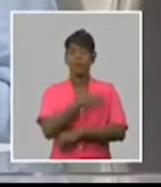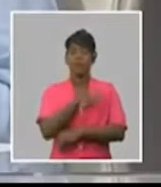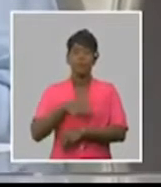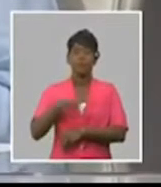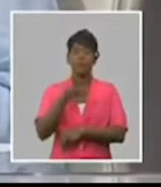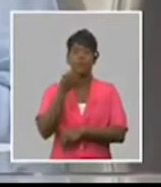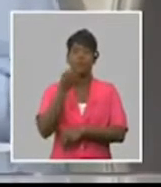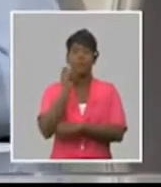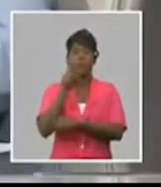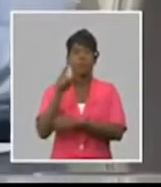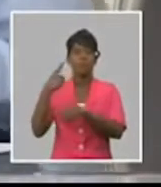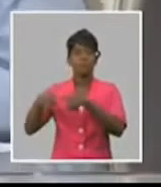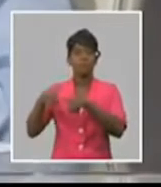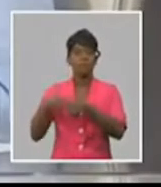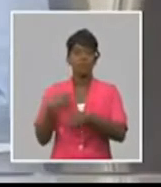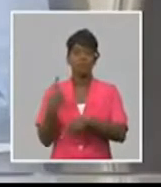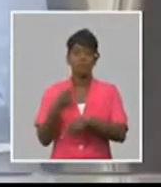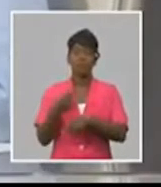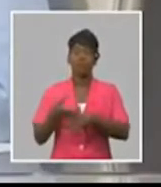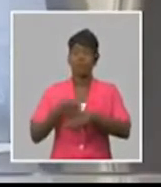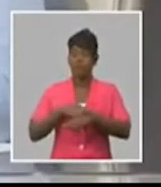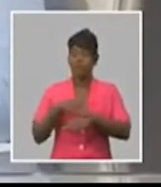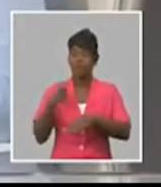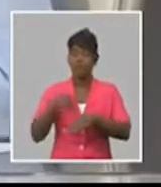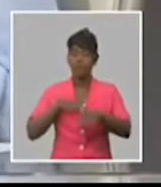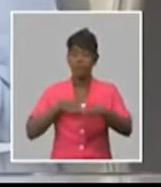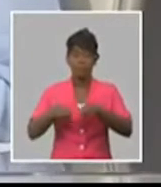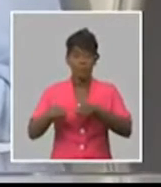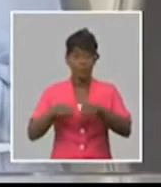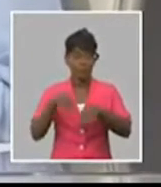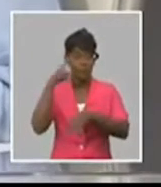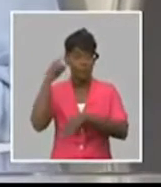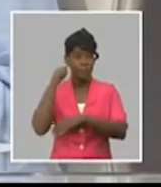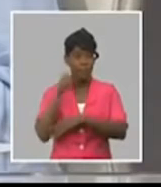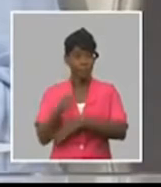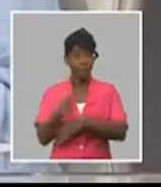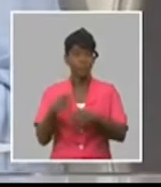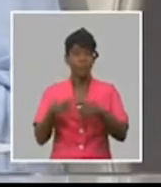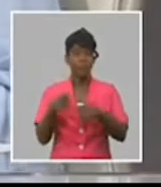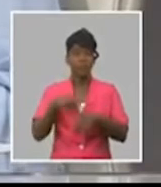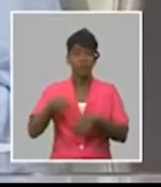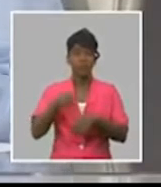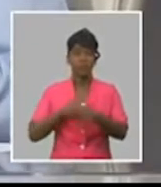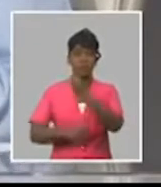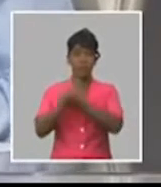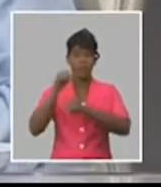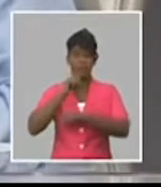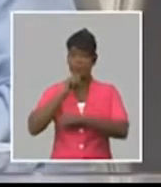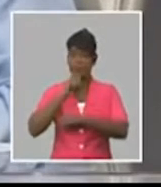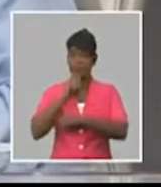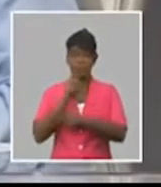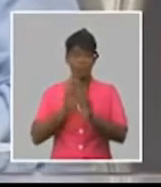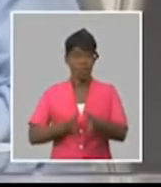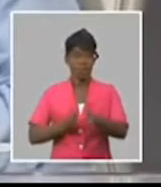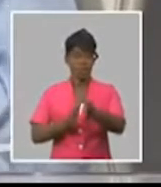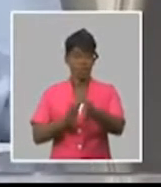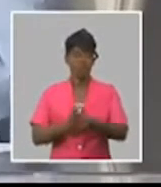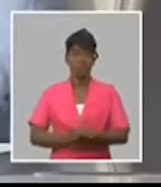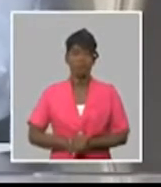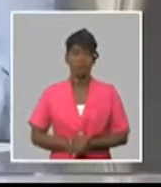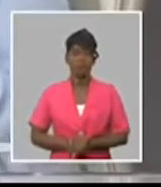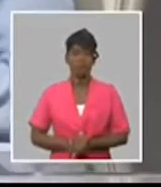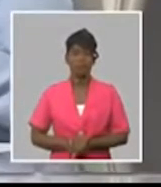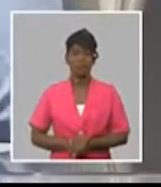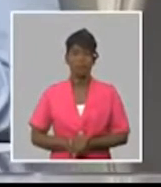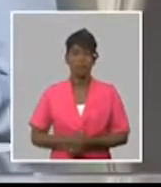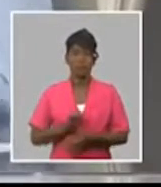por lo tanto, tendremos que estar preparados para enfrentarlo en ese sentido con una visión práctica y optimista. Marino planteaba, bueno, hay empresas,